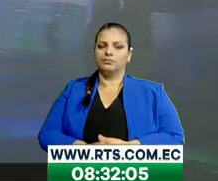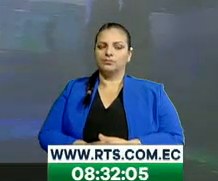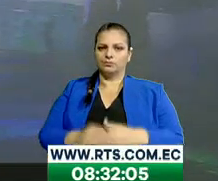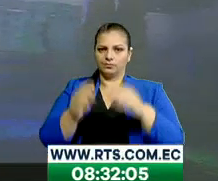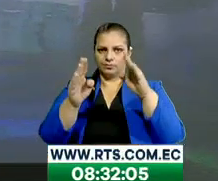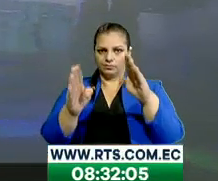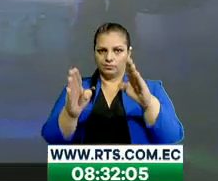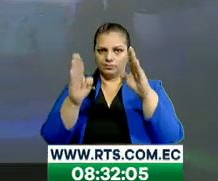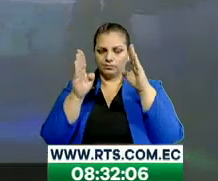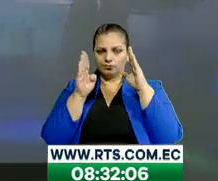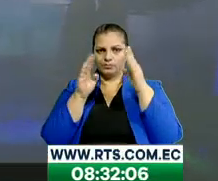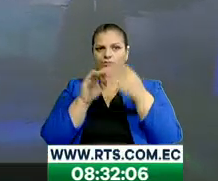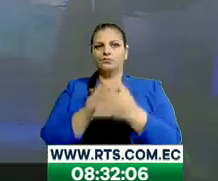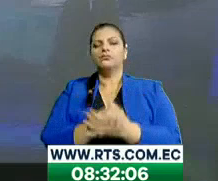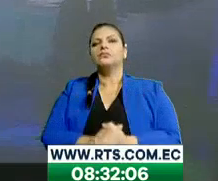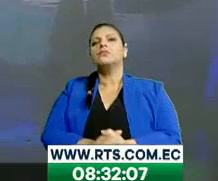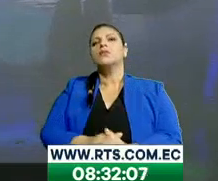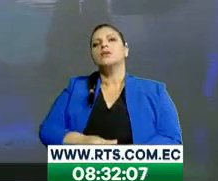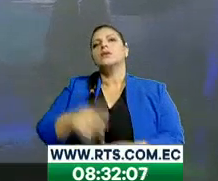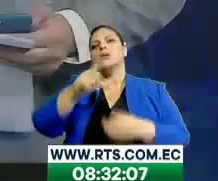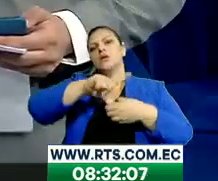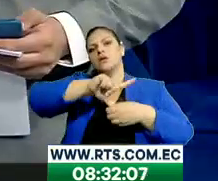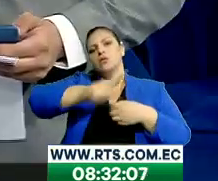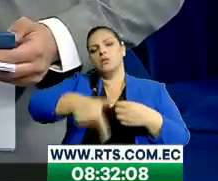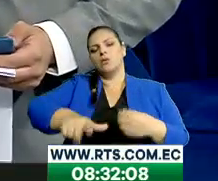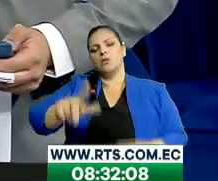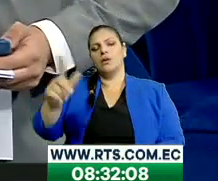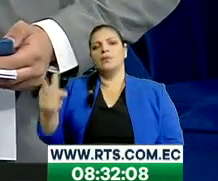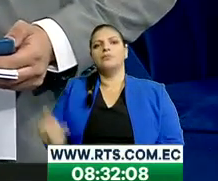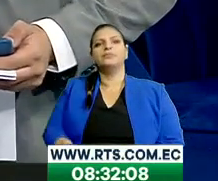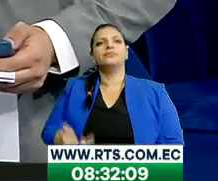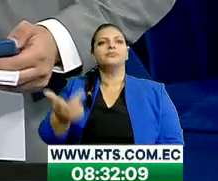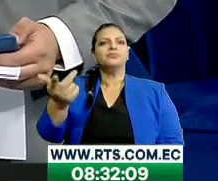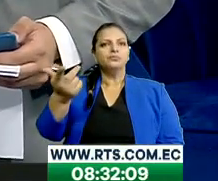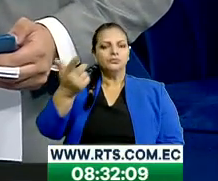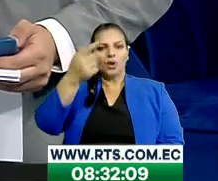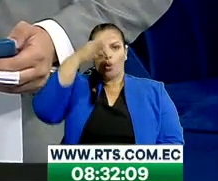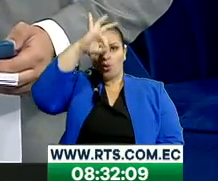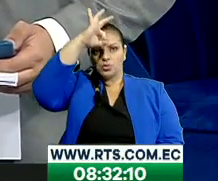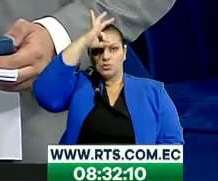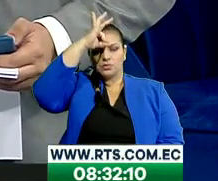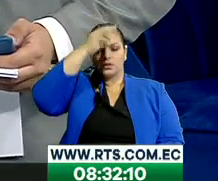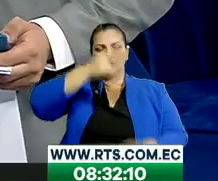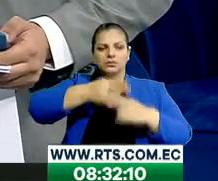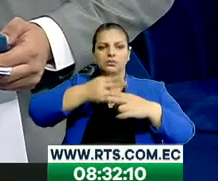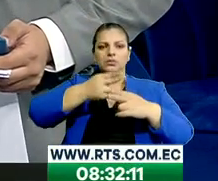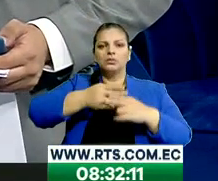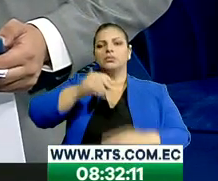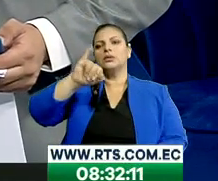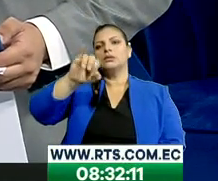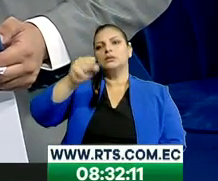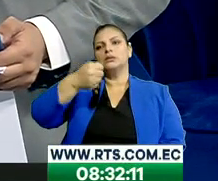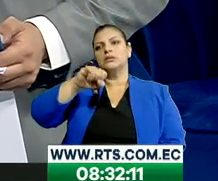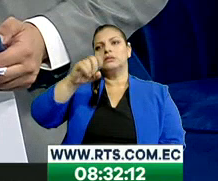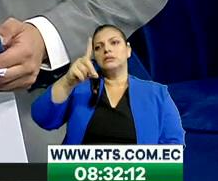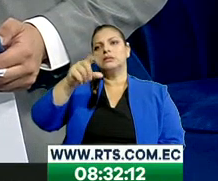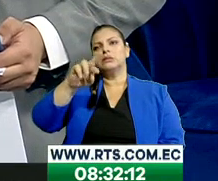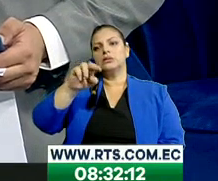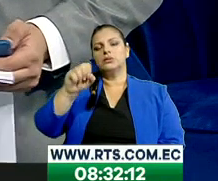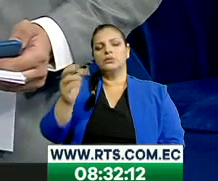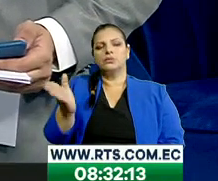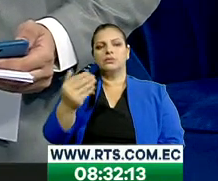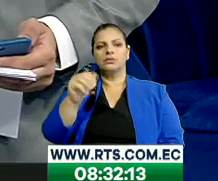Con esta nota, el Hospital Regional Isidro Ayora de Loja fue blanco del AMPA. Delincuentes se sustrajeron equipos del área